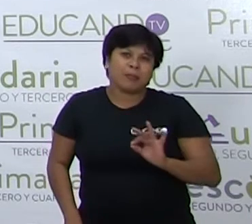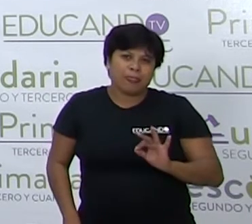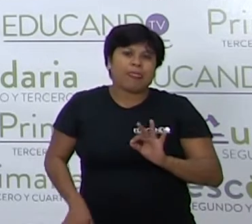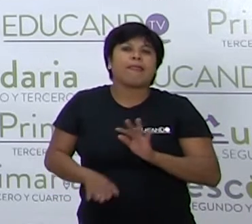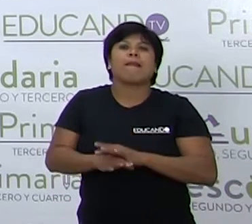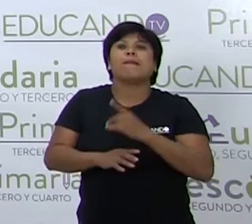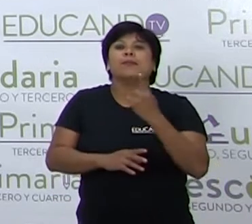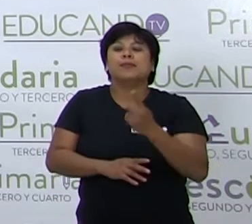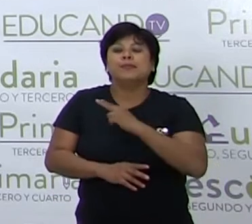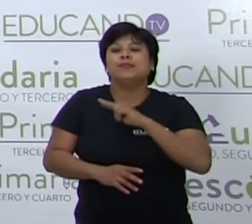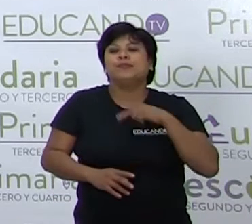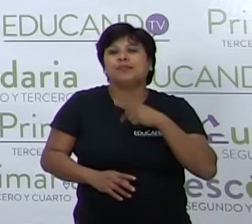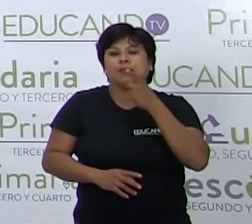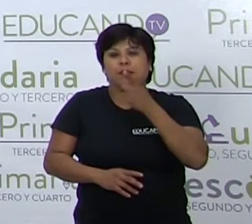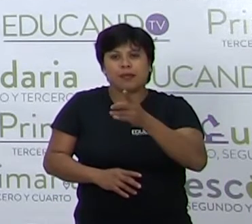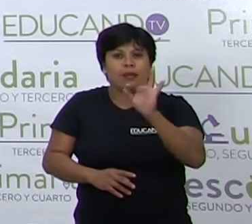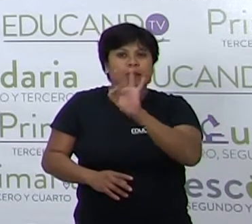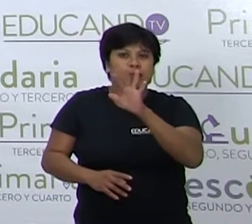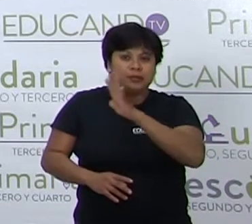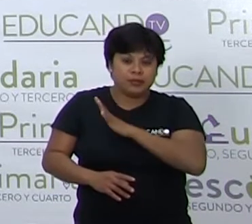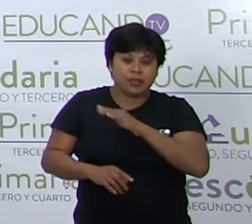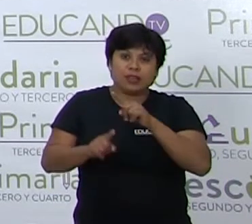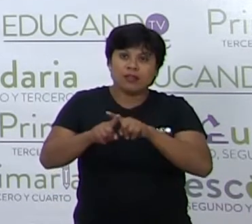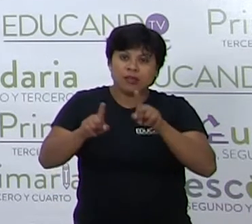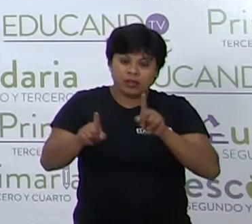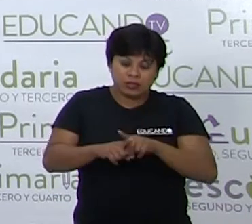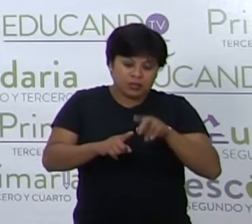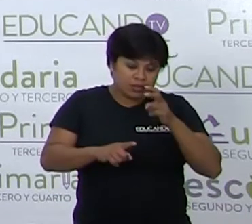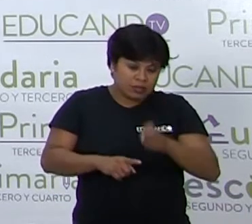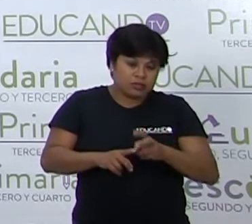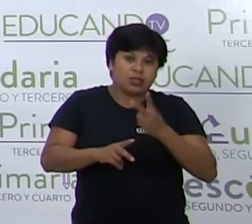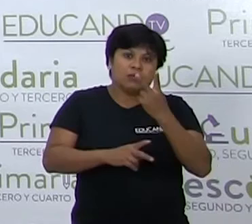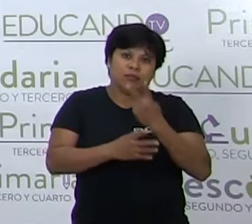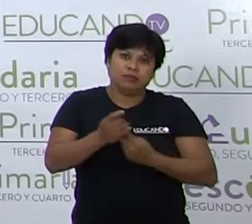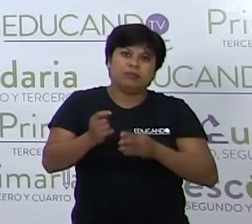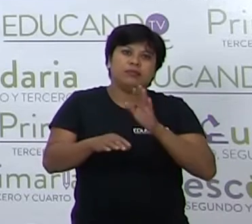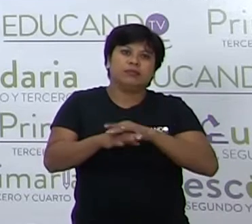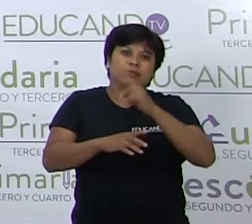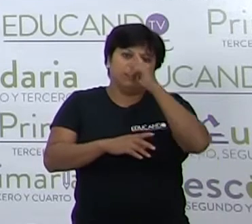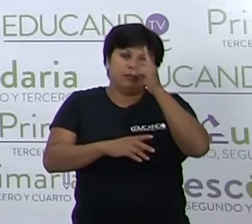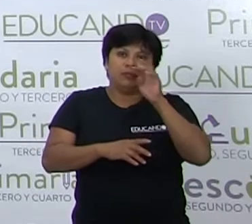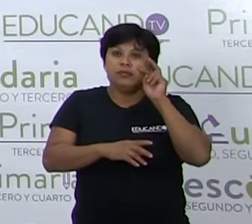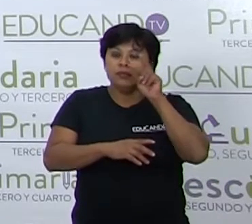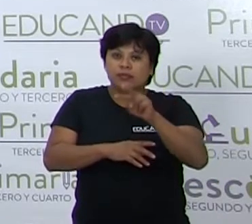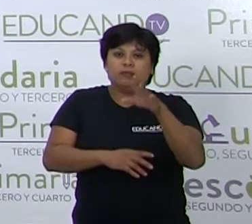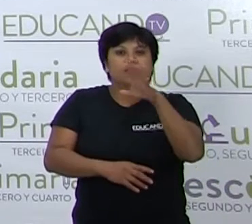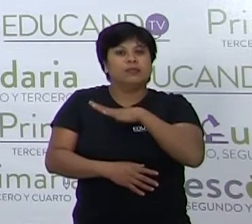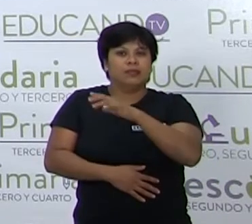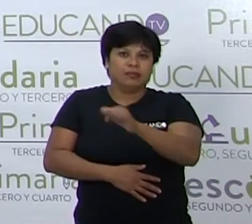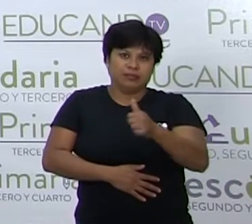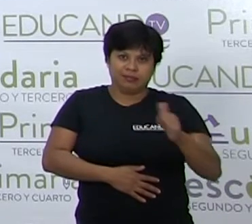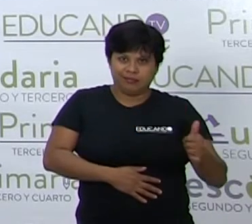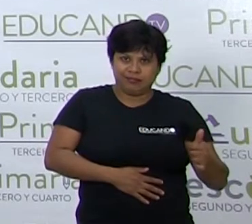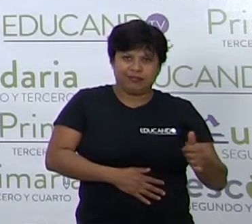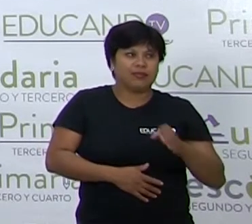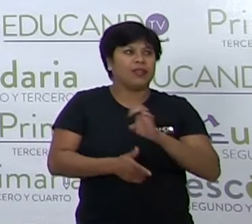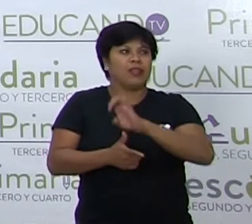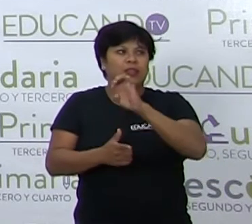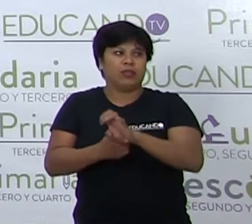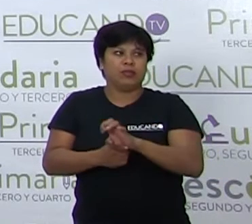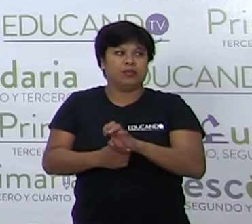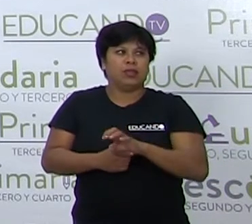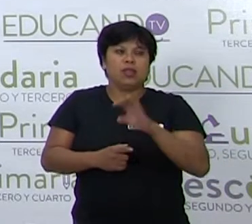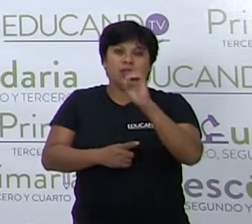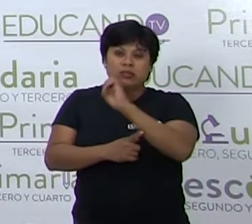Porque dijimos que si encontramos la diferencia entre estos dos, es más fácil encontrar lo demás. Entonces,